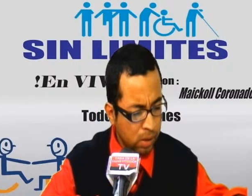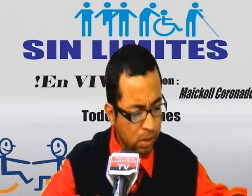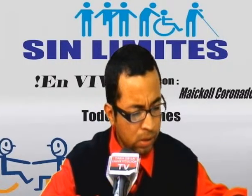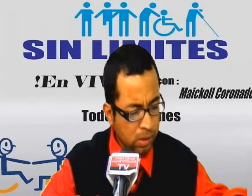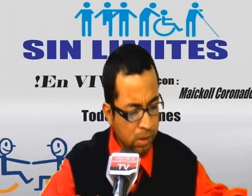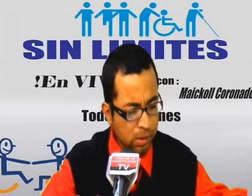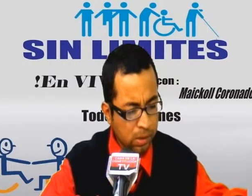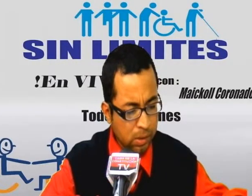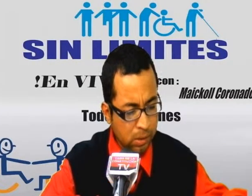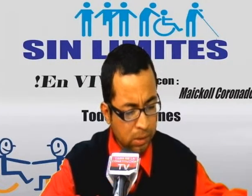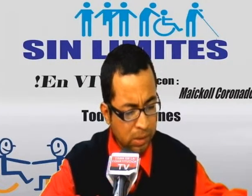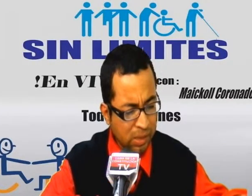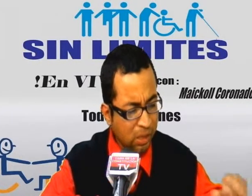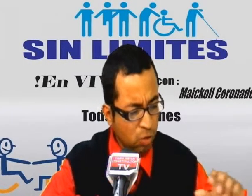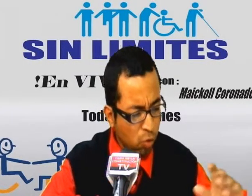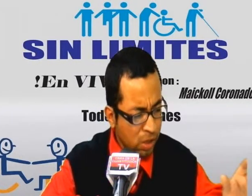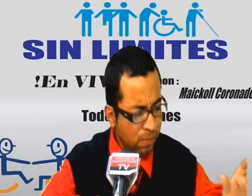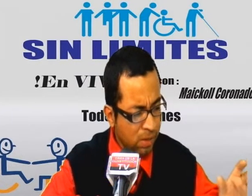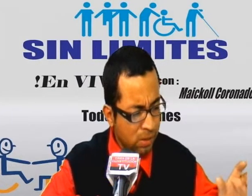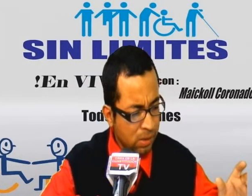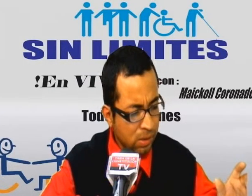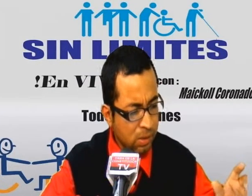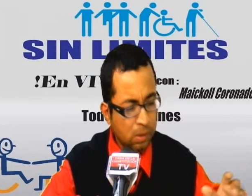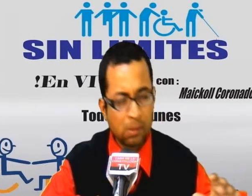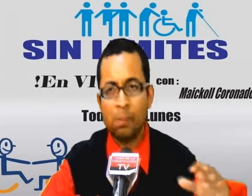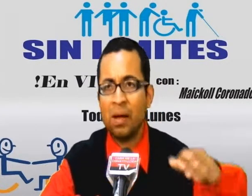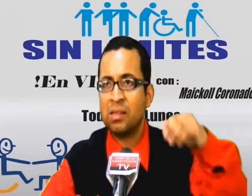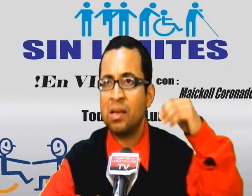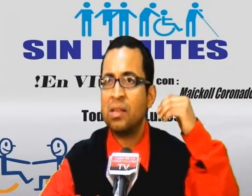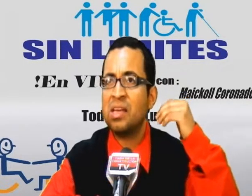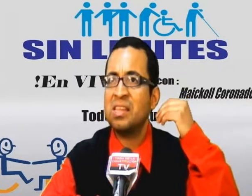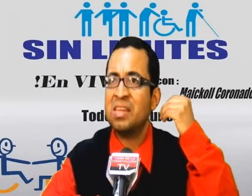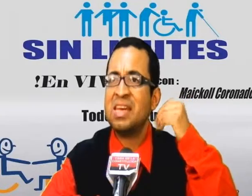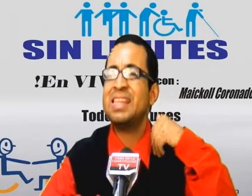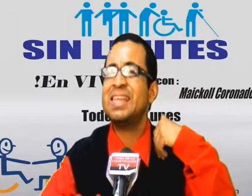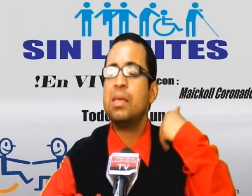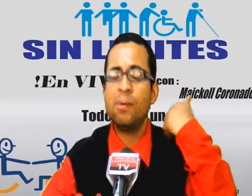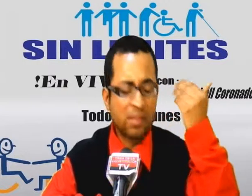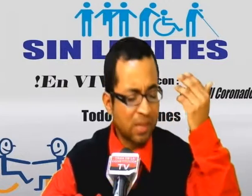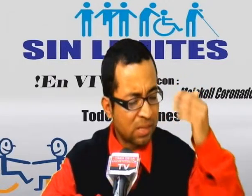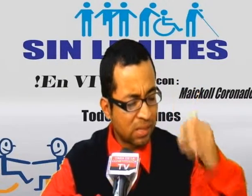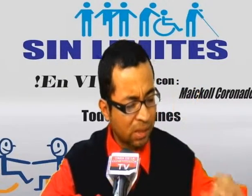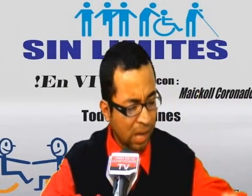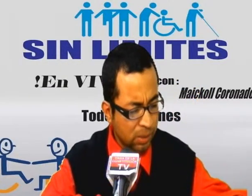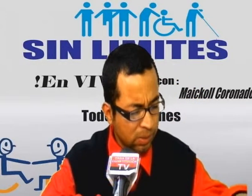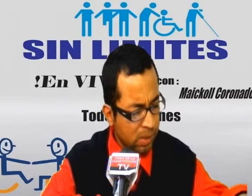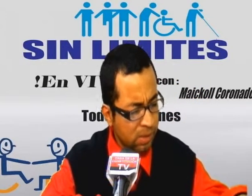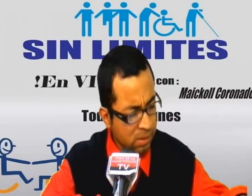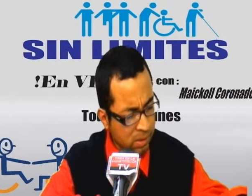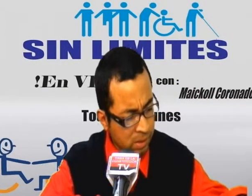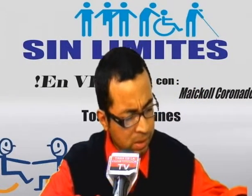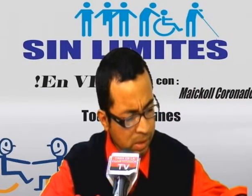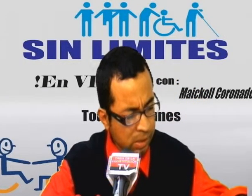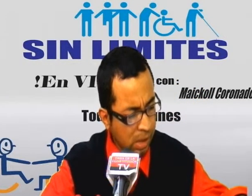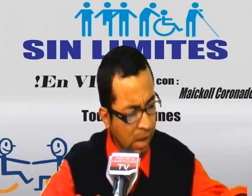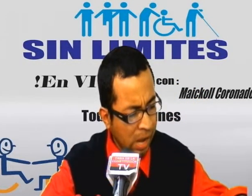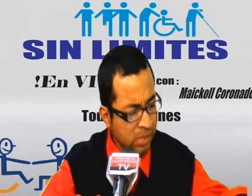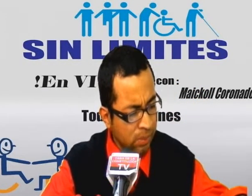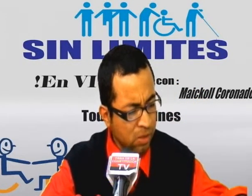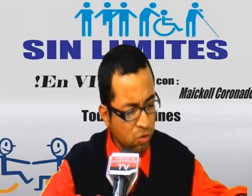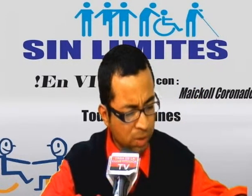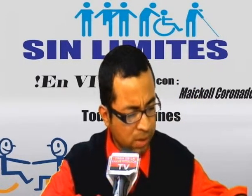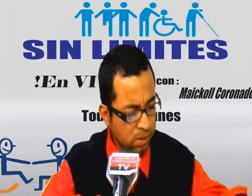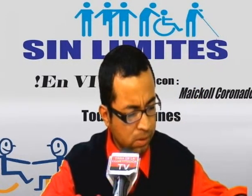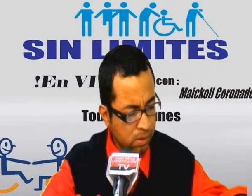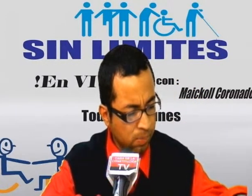octubre, dice que todo este mes va a ser de diversas actividades a